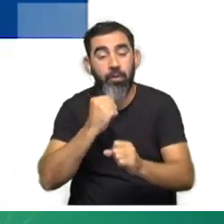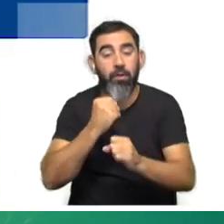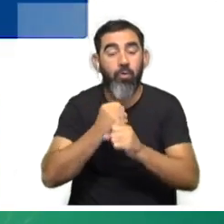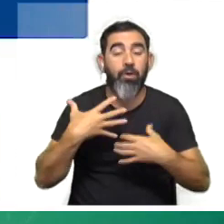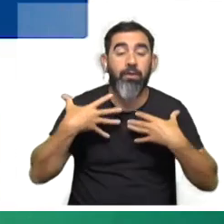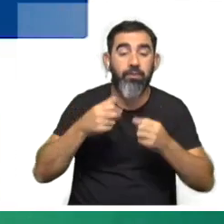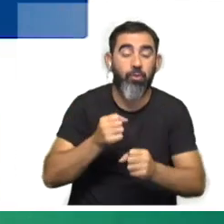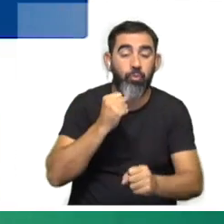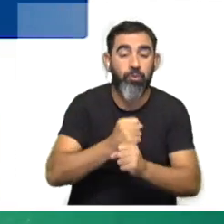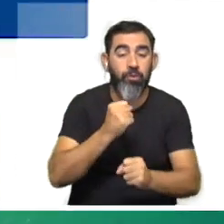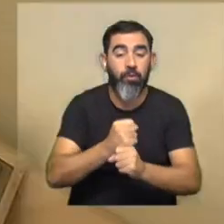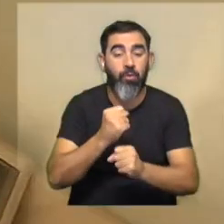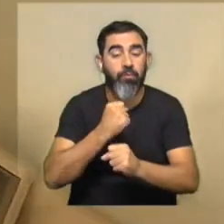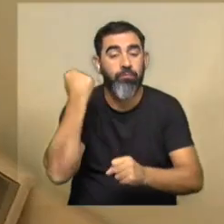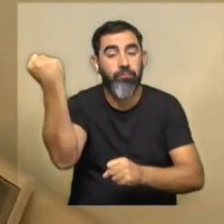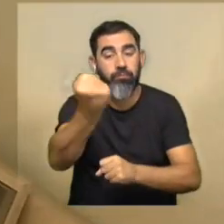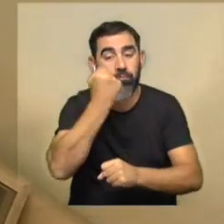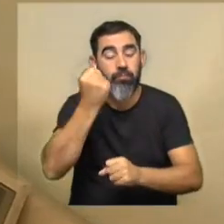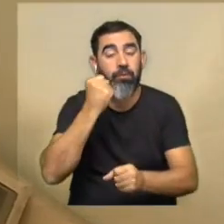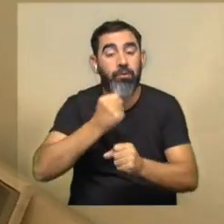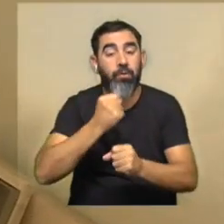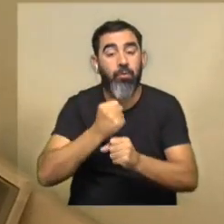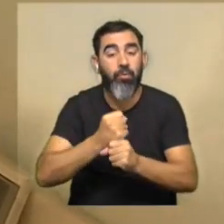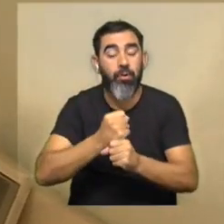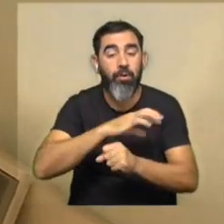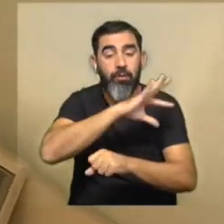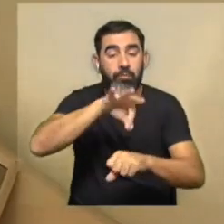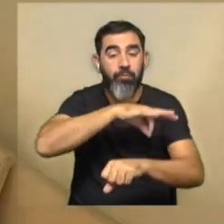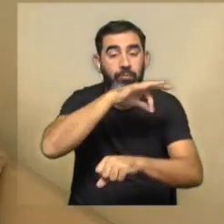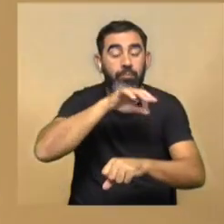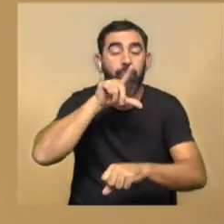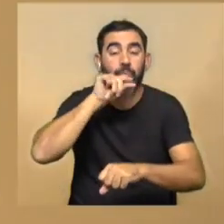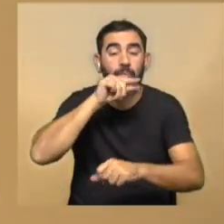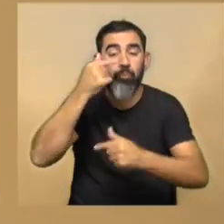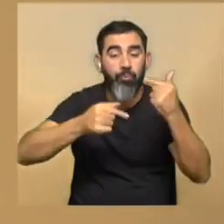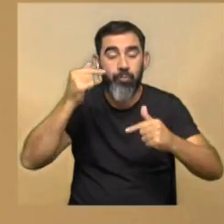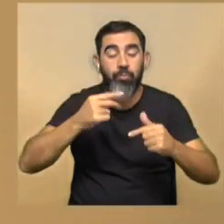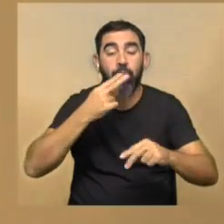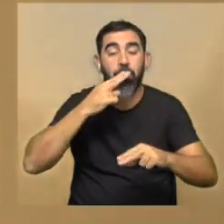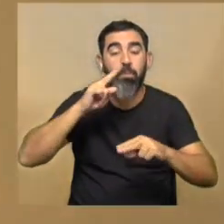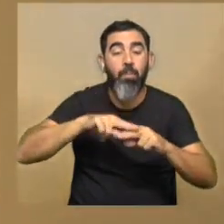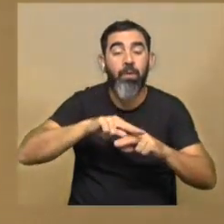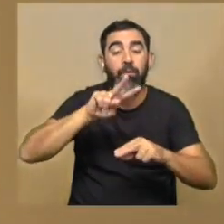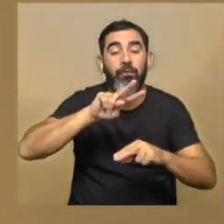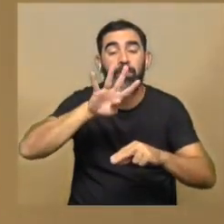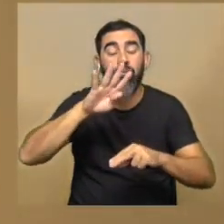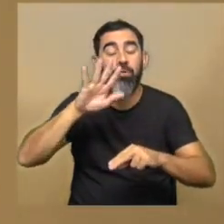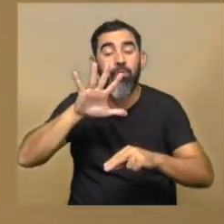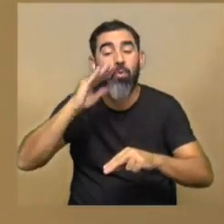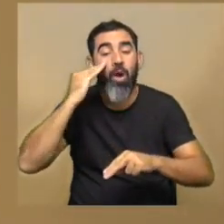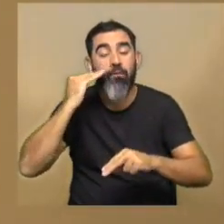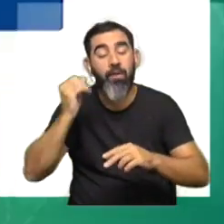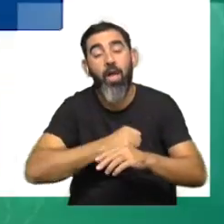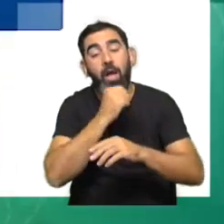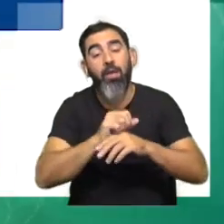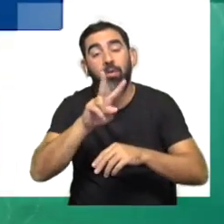salud, trabajadores esenciales y trabajadores de avícolas. La segunda etapa comienza el martes 25 de abril y se extiende hasta el